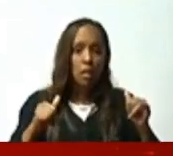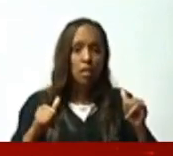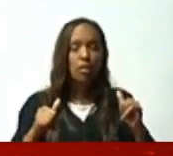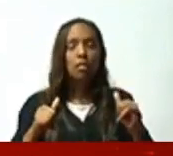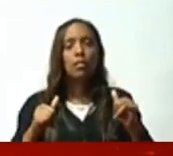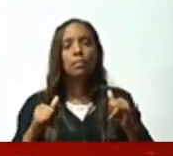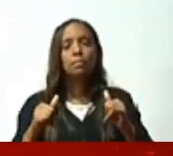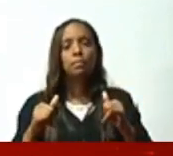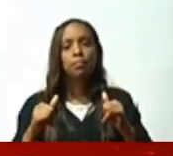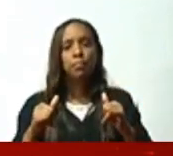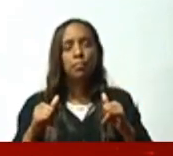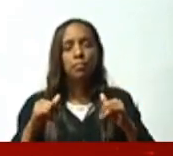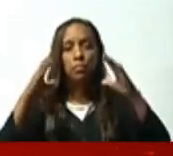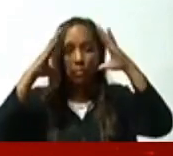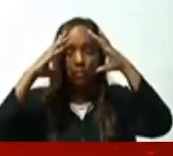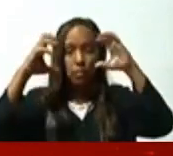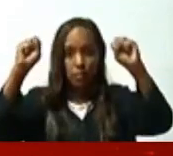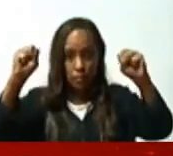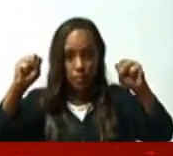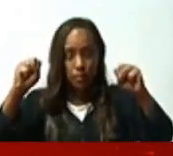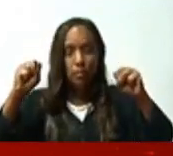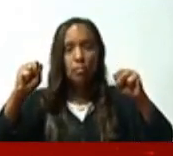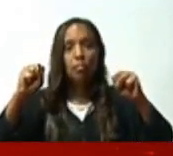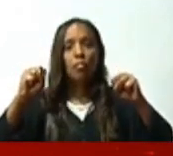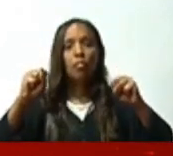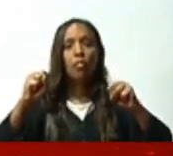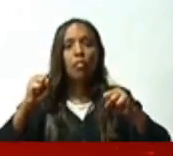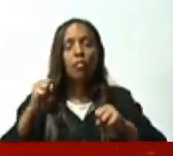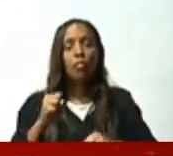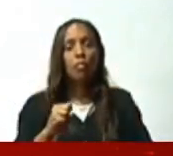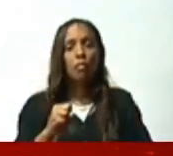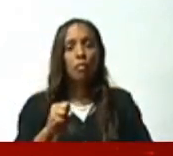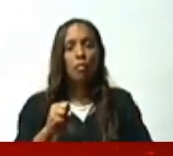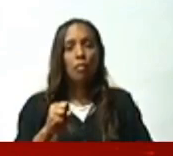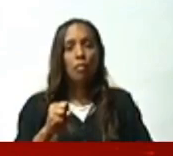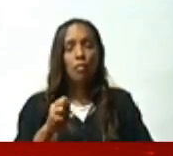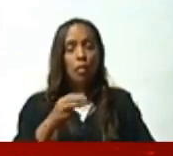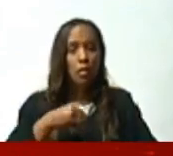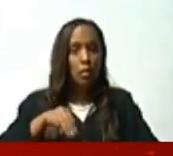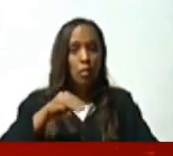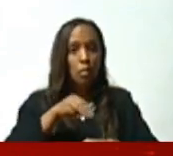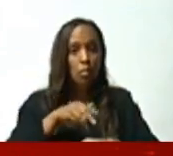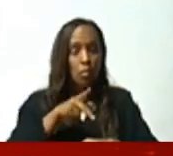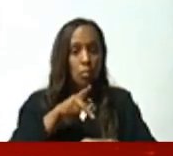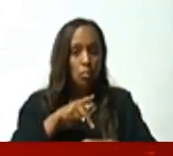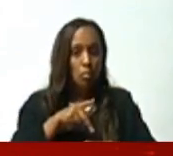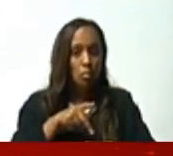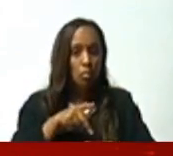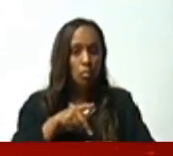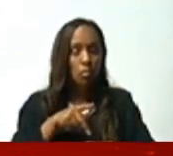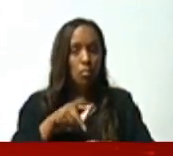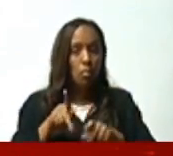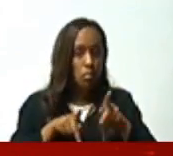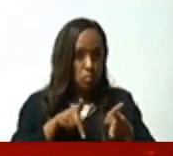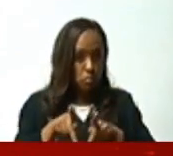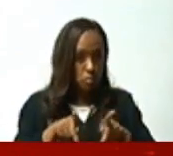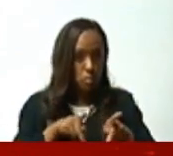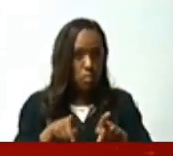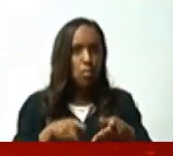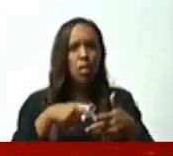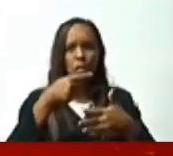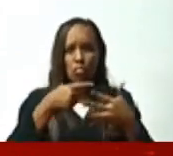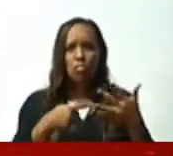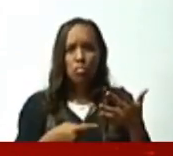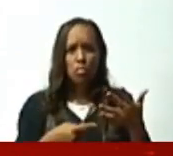Sánchez, Duarte y Monteplata. Realmente, cuando se ve exactamente el tema, entendíamos prudente